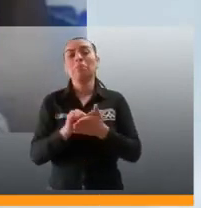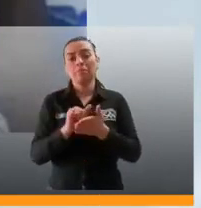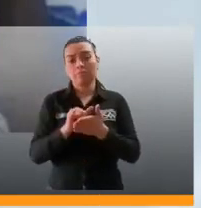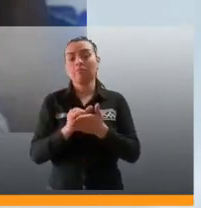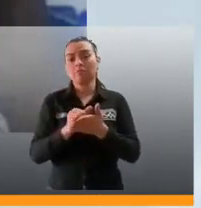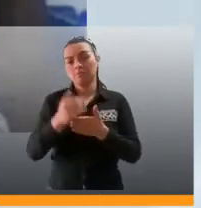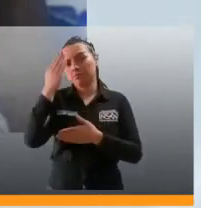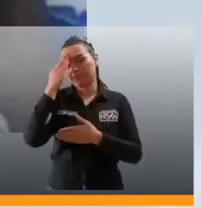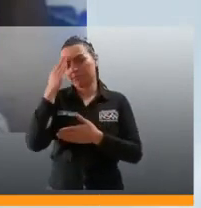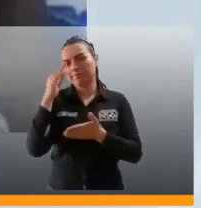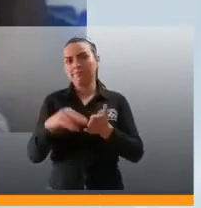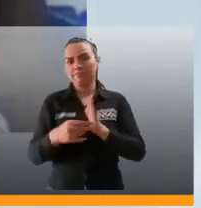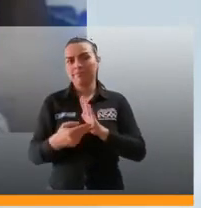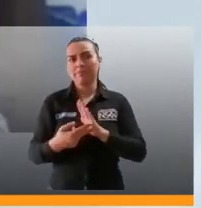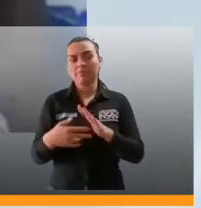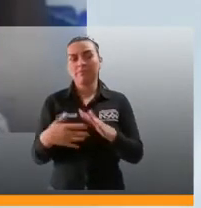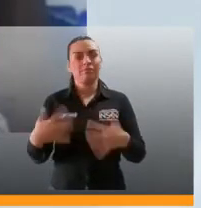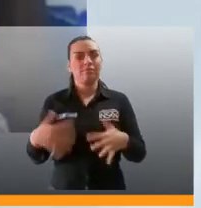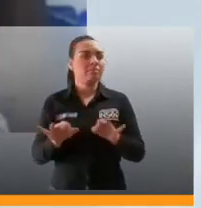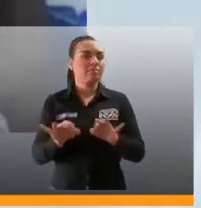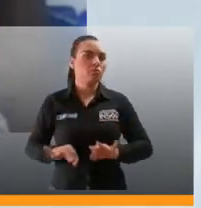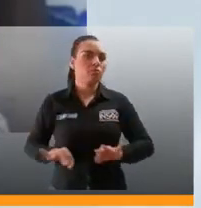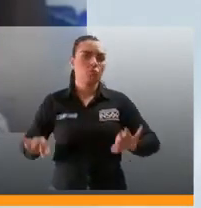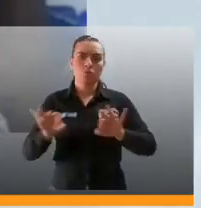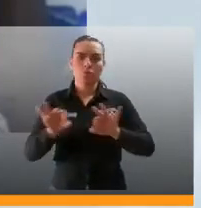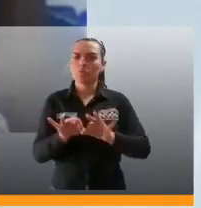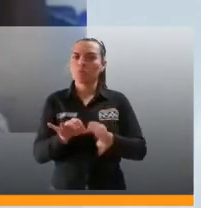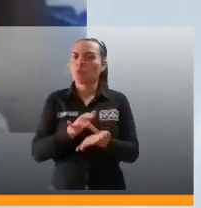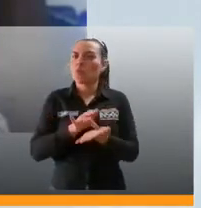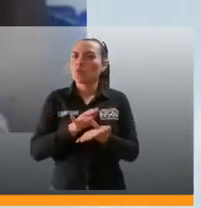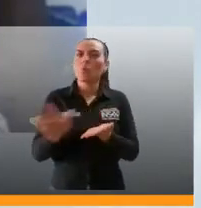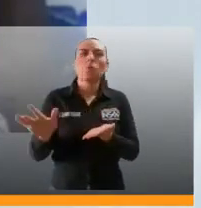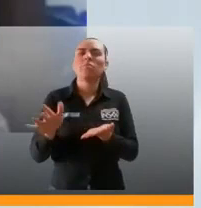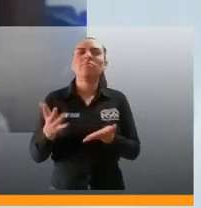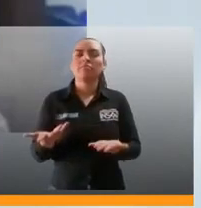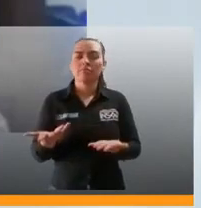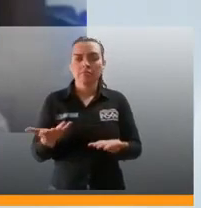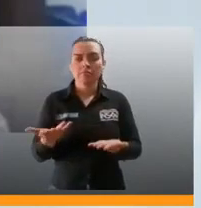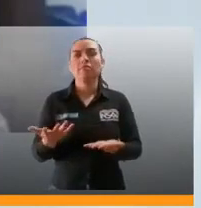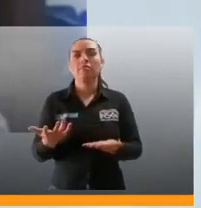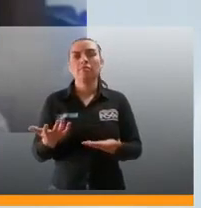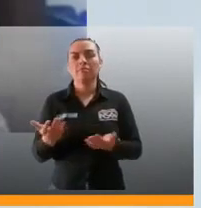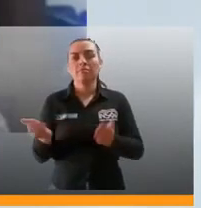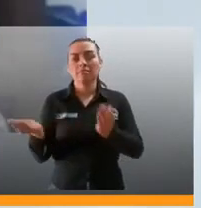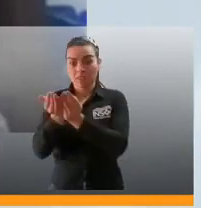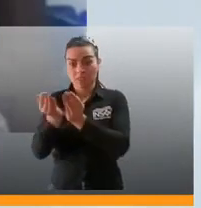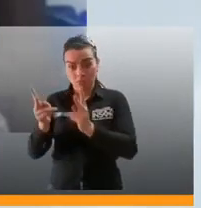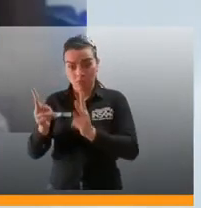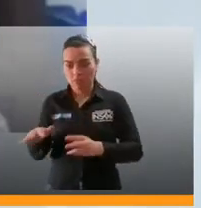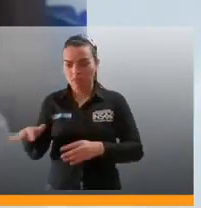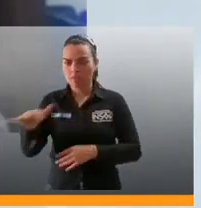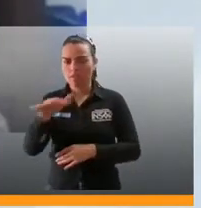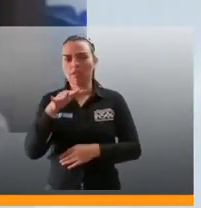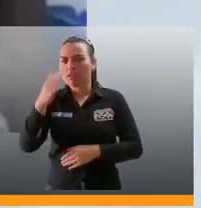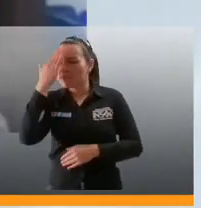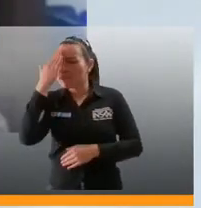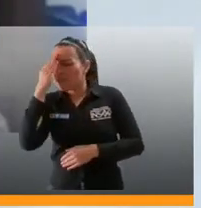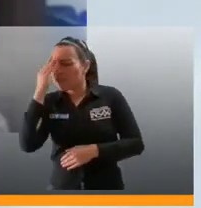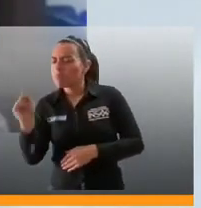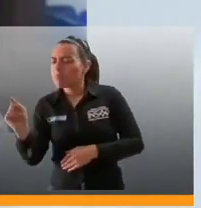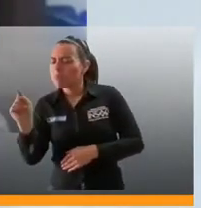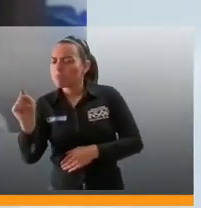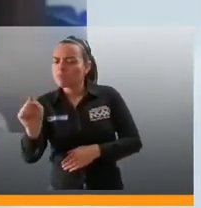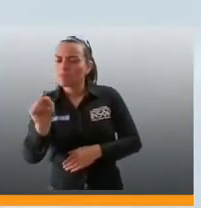más importante, urgente, identificar nuestros estudiantes y sus particularidades en el momento